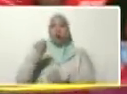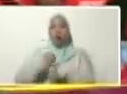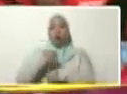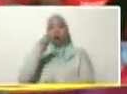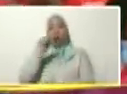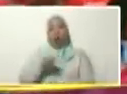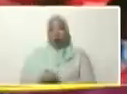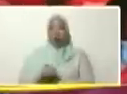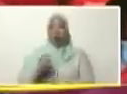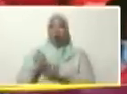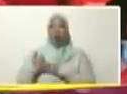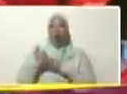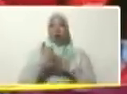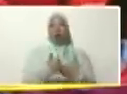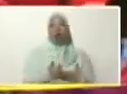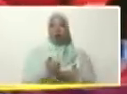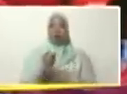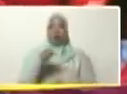trabajadoras.